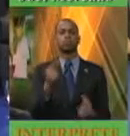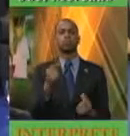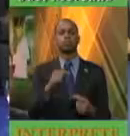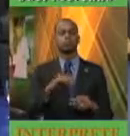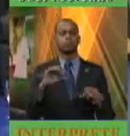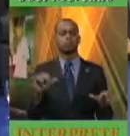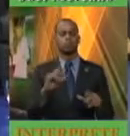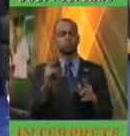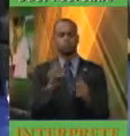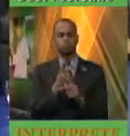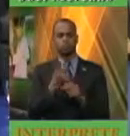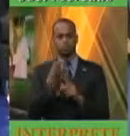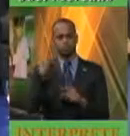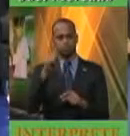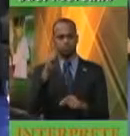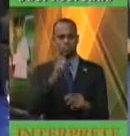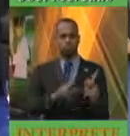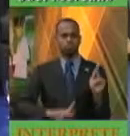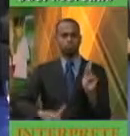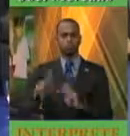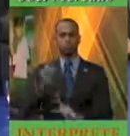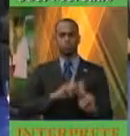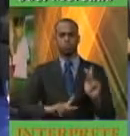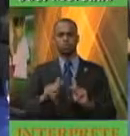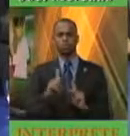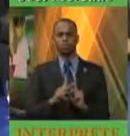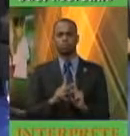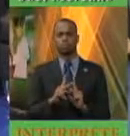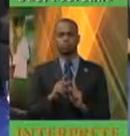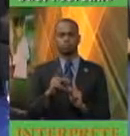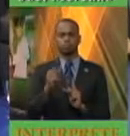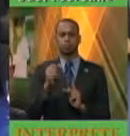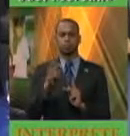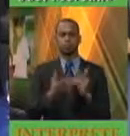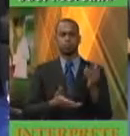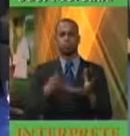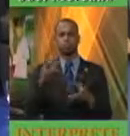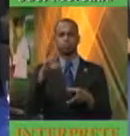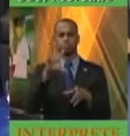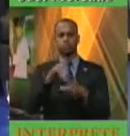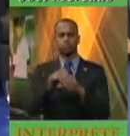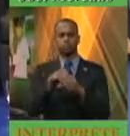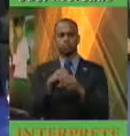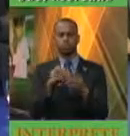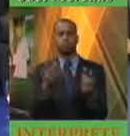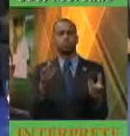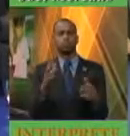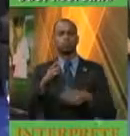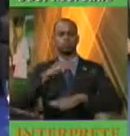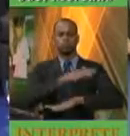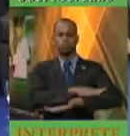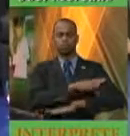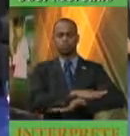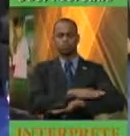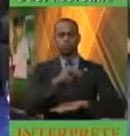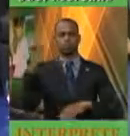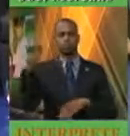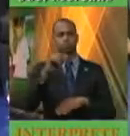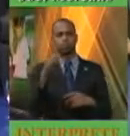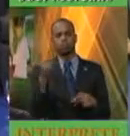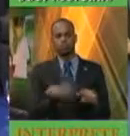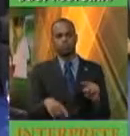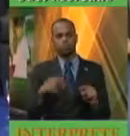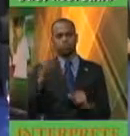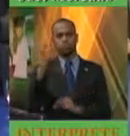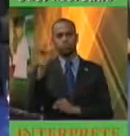levantamientos para visualizar las personas que no podían lamentablemente trasladarse a las mesas electorales. Pero como ya